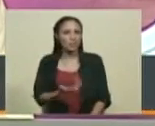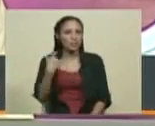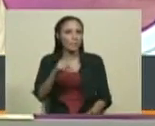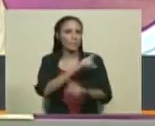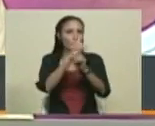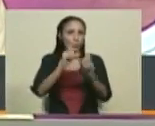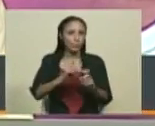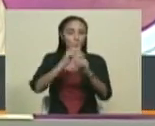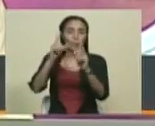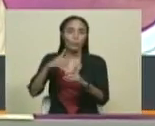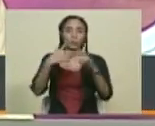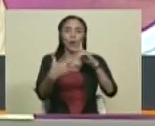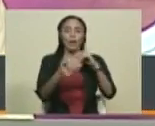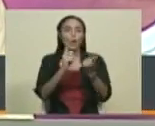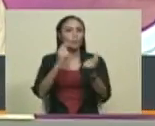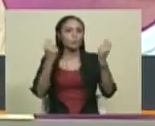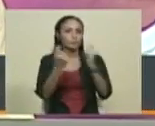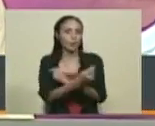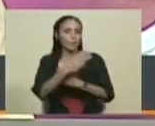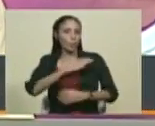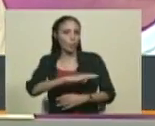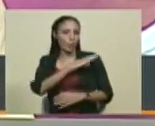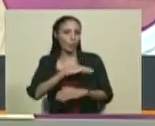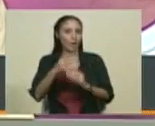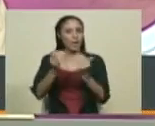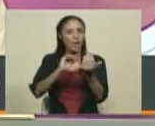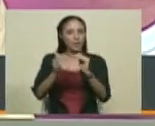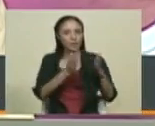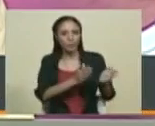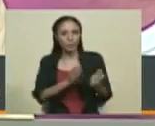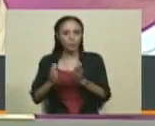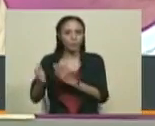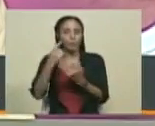proceso de transformación moral, organizativa.